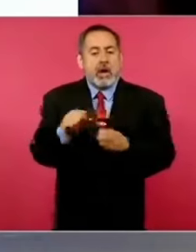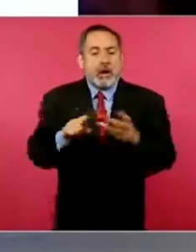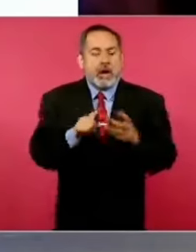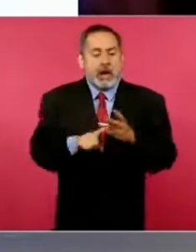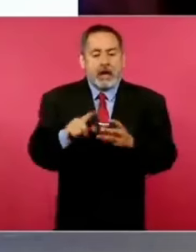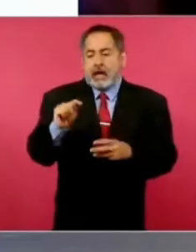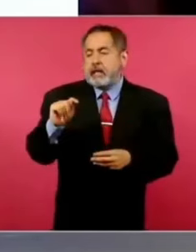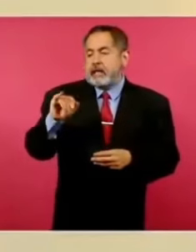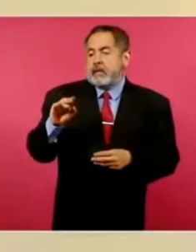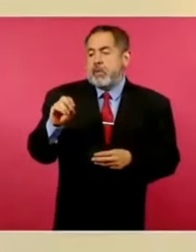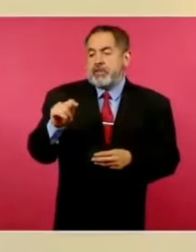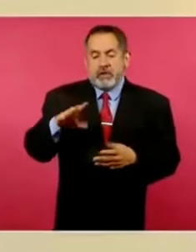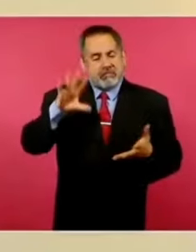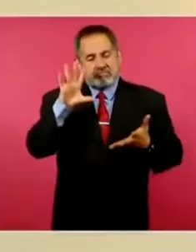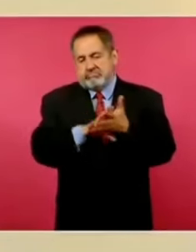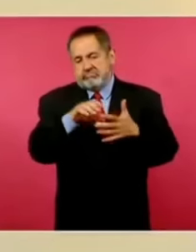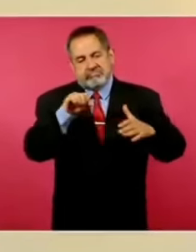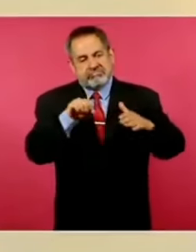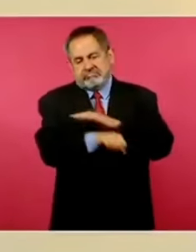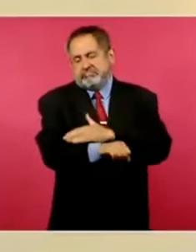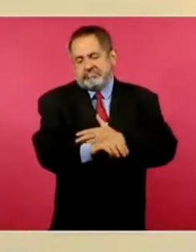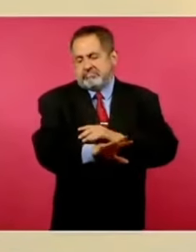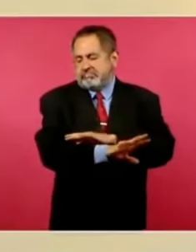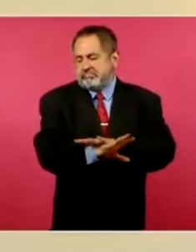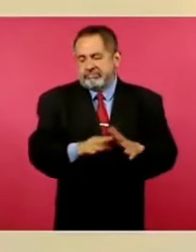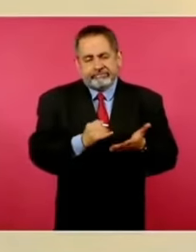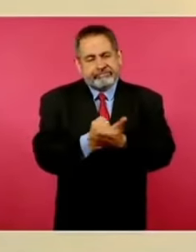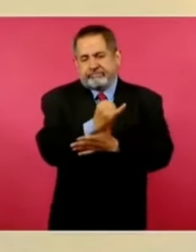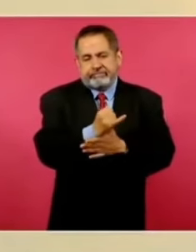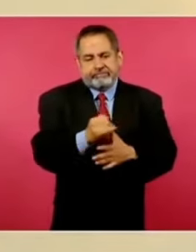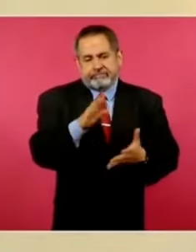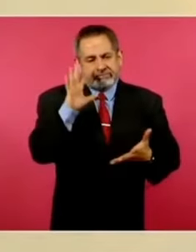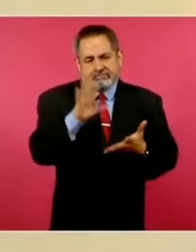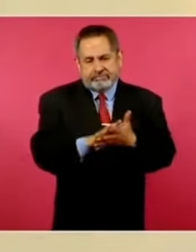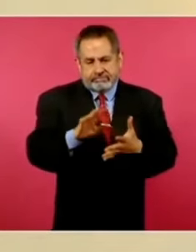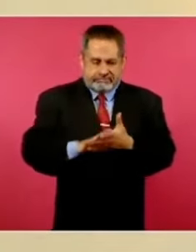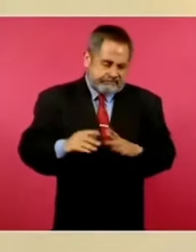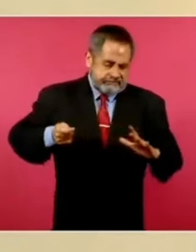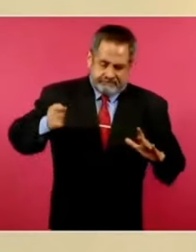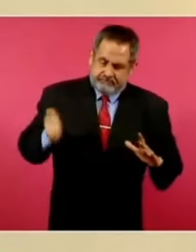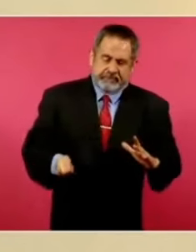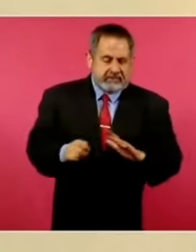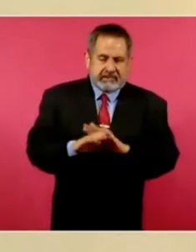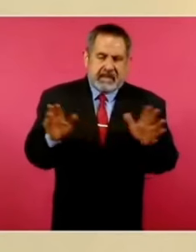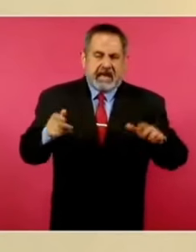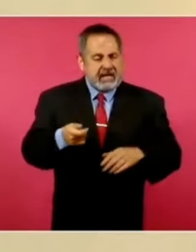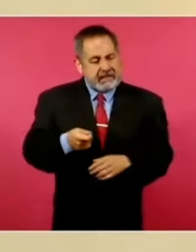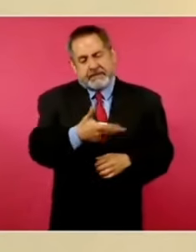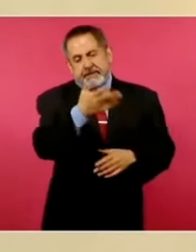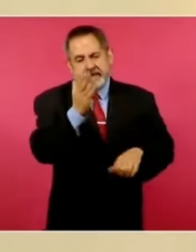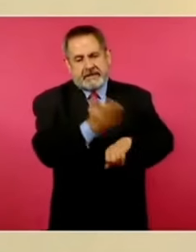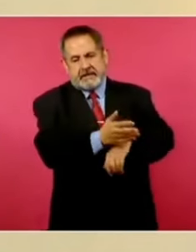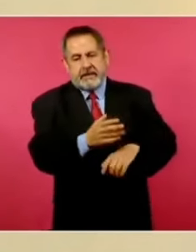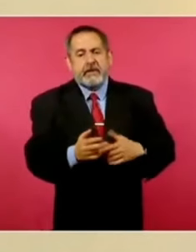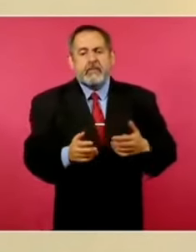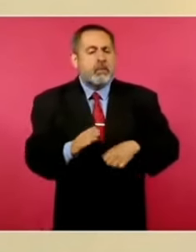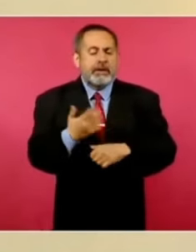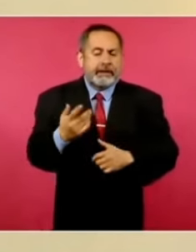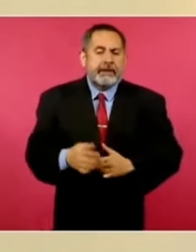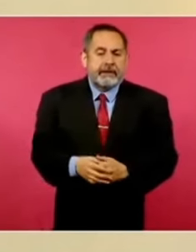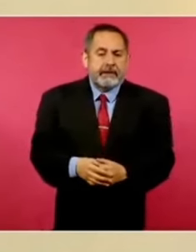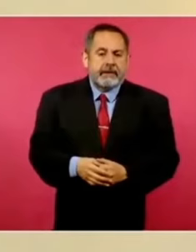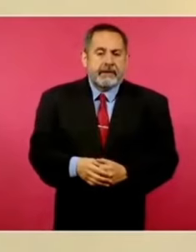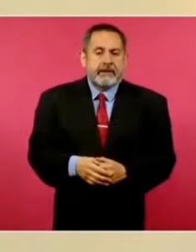a Timoteo ellos fueron sentenciados a esta cantidad de años